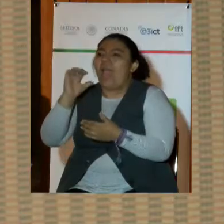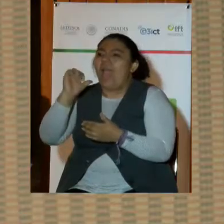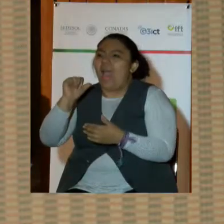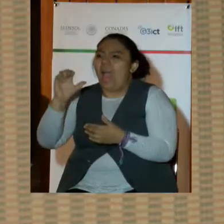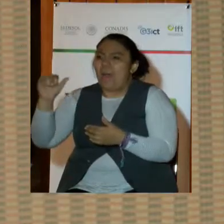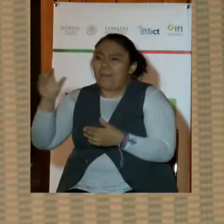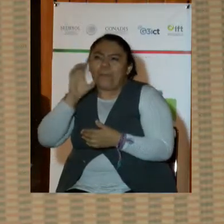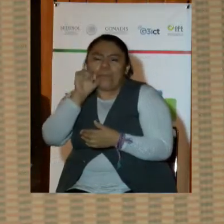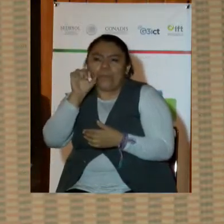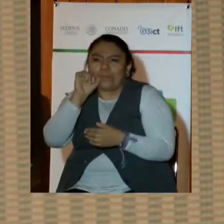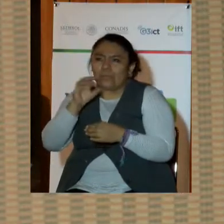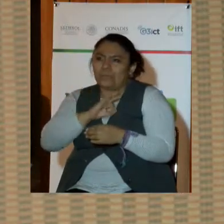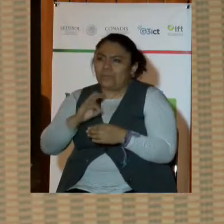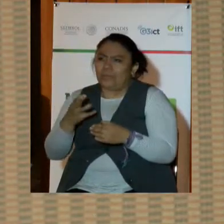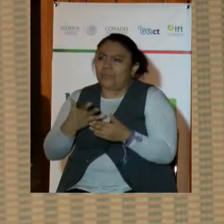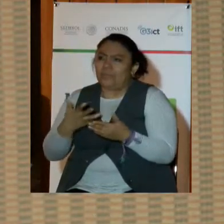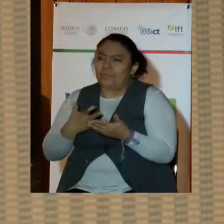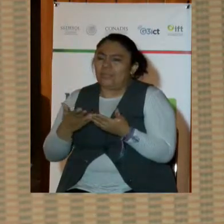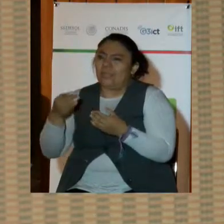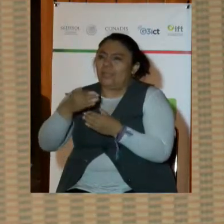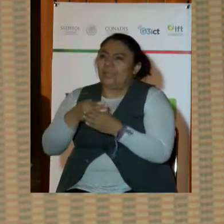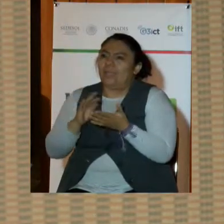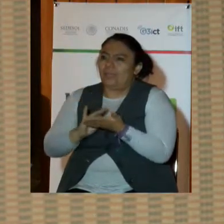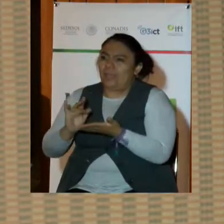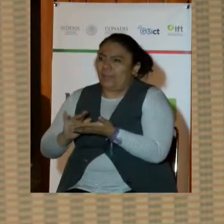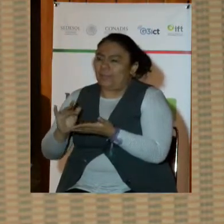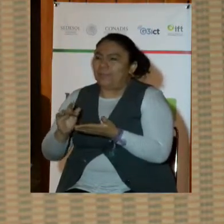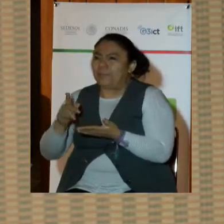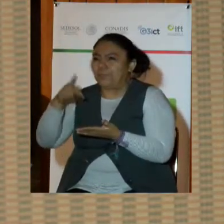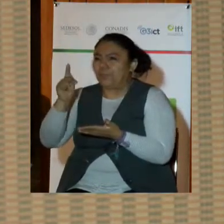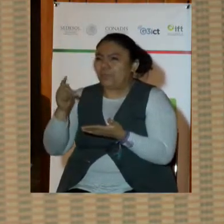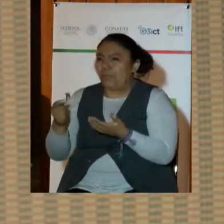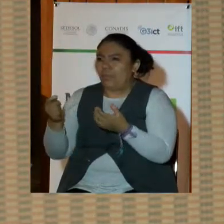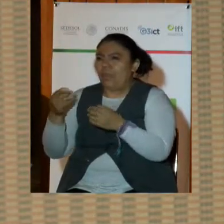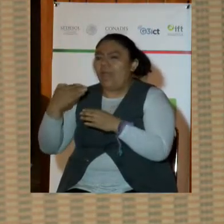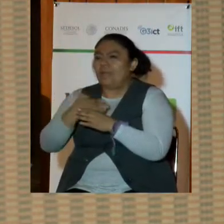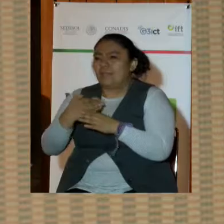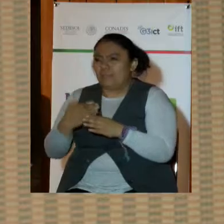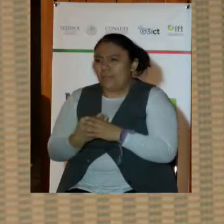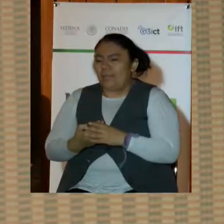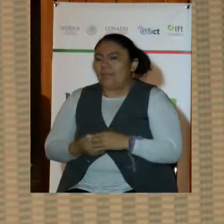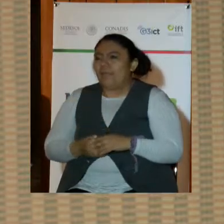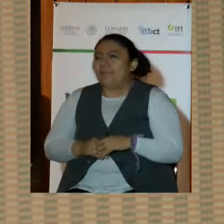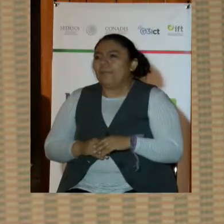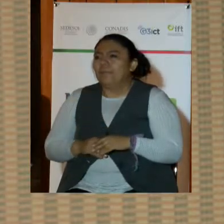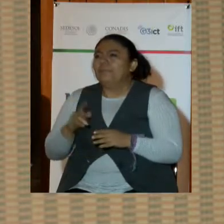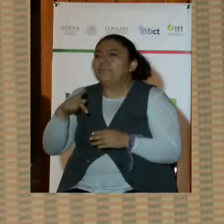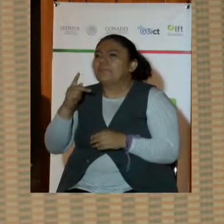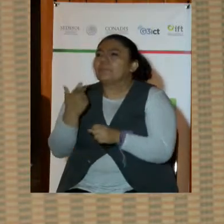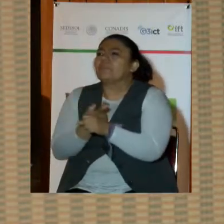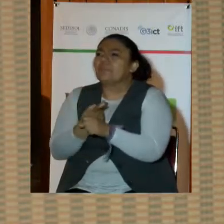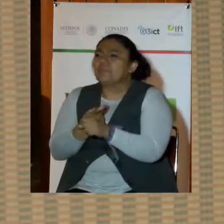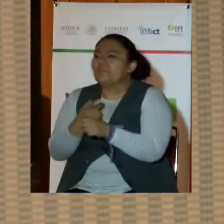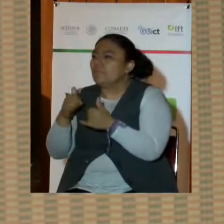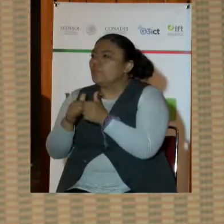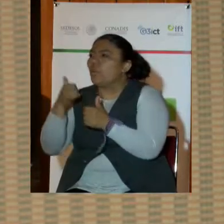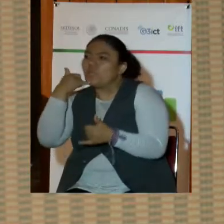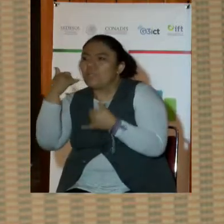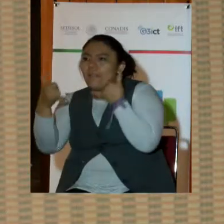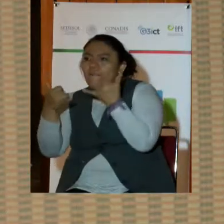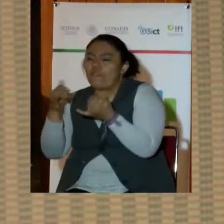a las personas que tienen un problema de lenguaje. Como dice Ernesto, estamos muy lejos de en el móvil no, porque ya